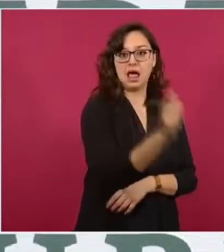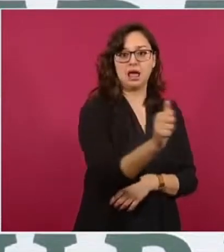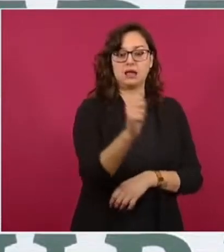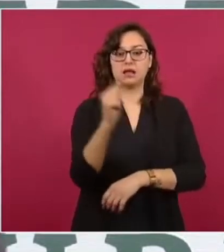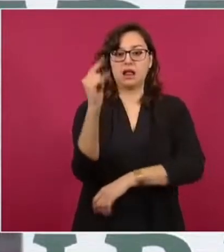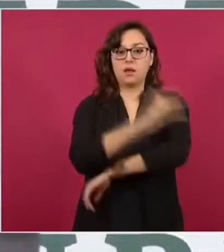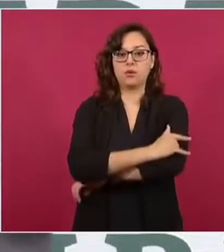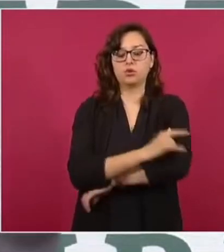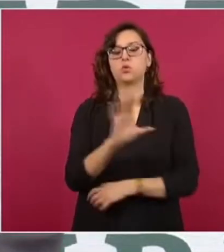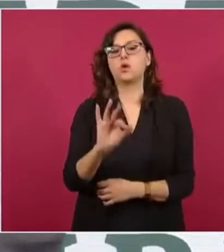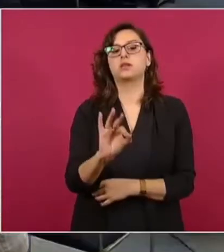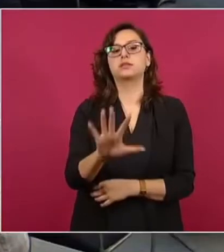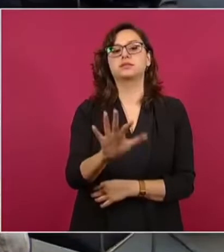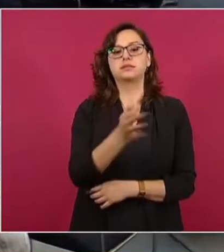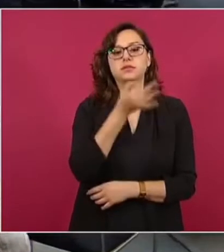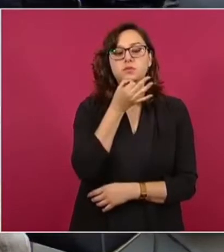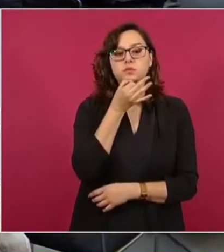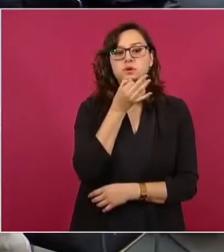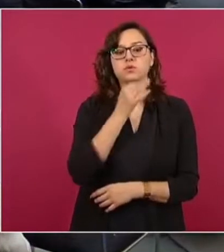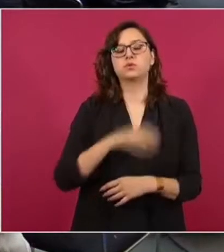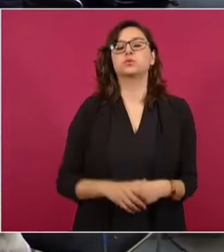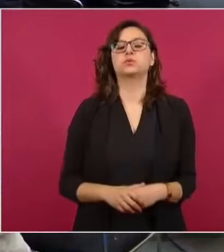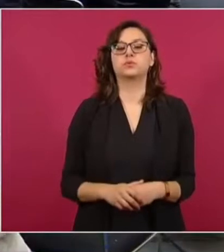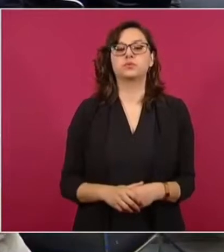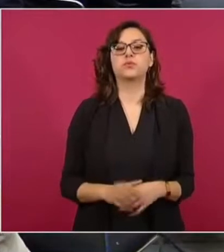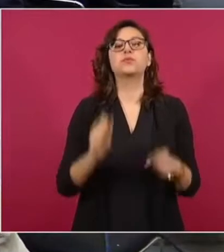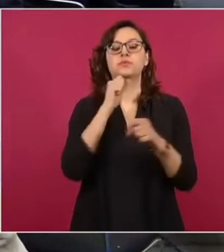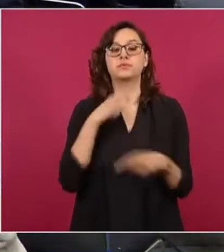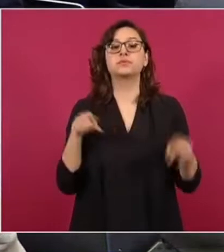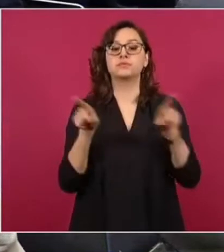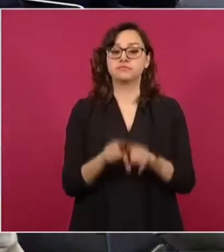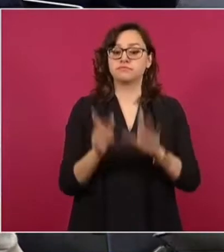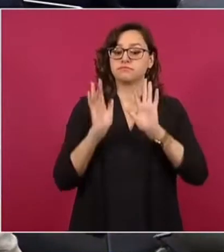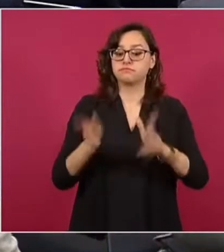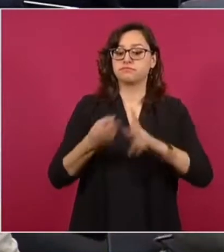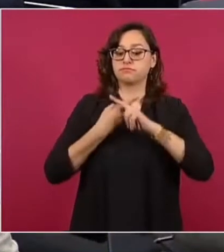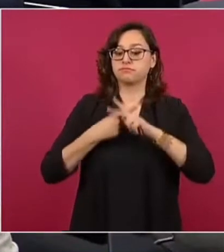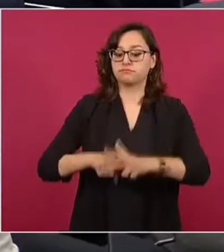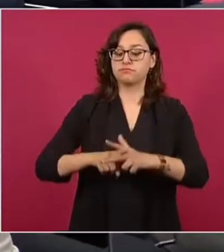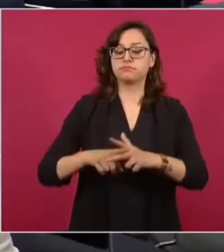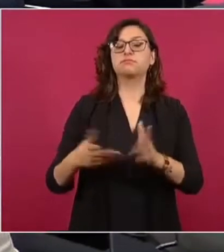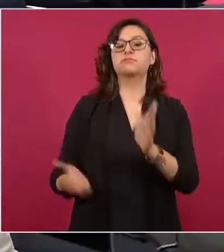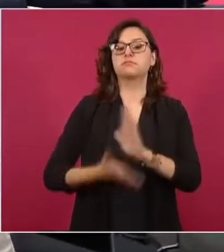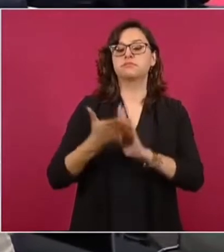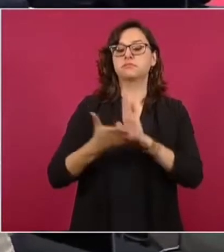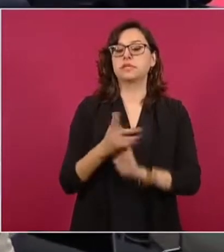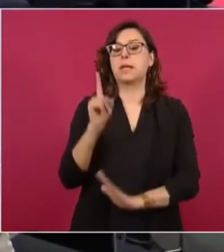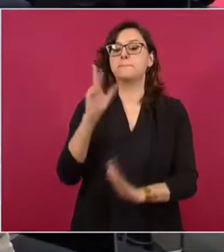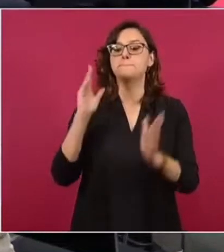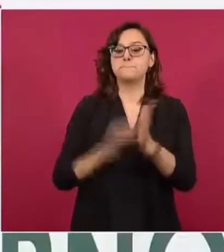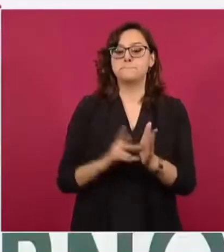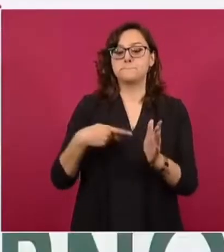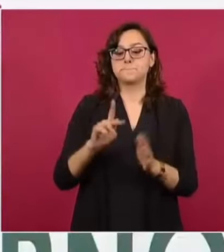También están en proceso de construcción o por licitarse tramos que suman 1,000